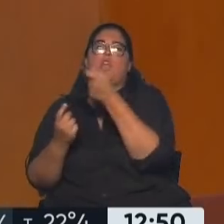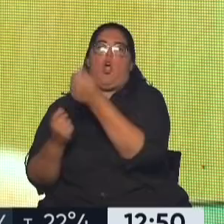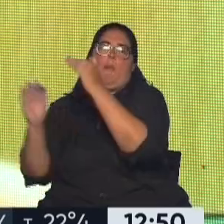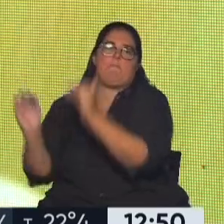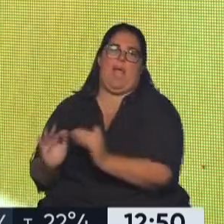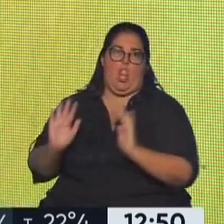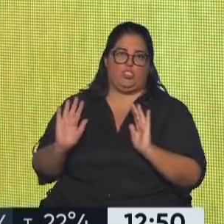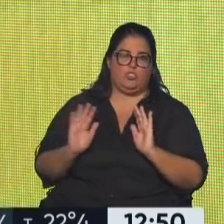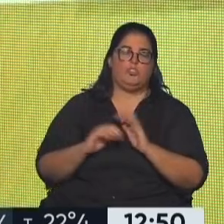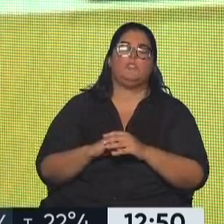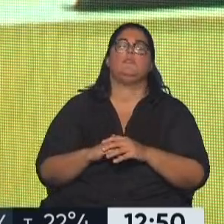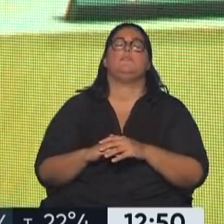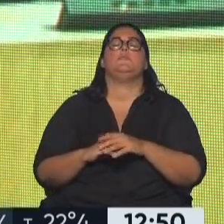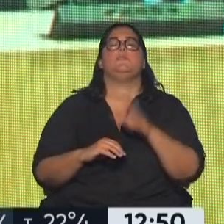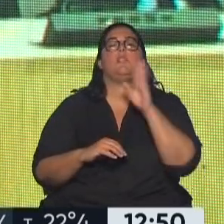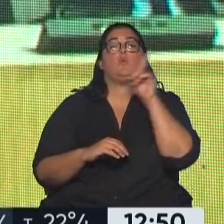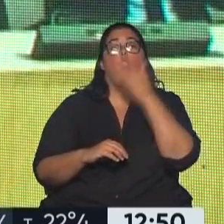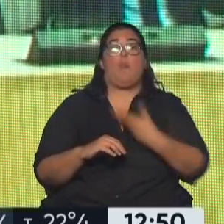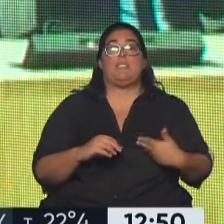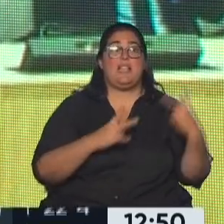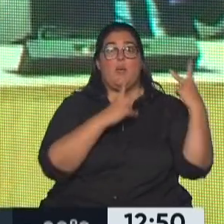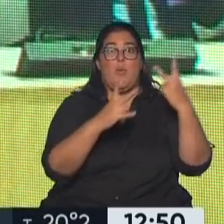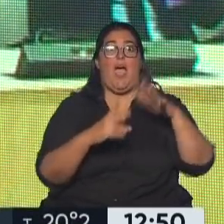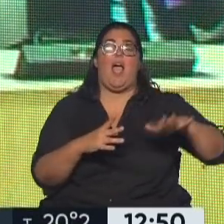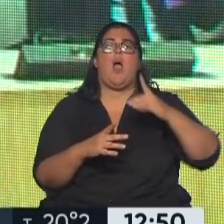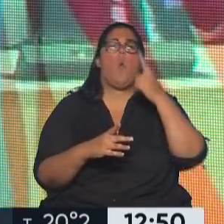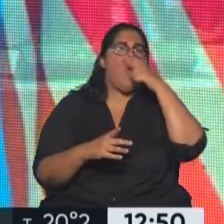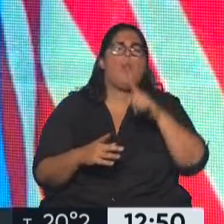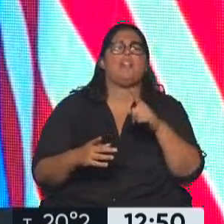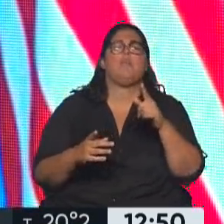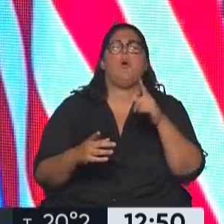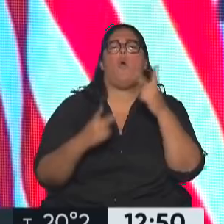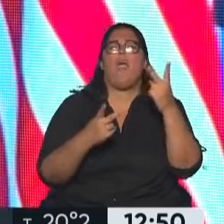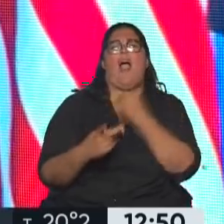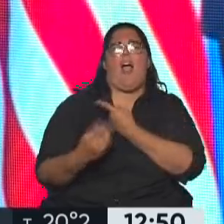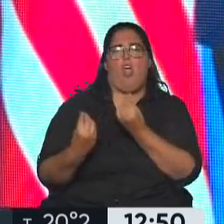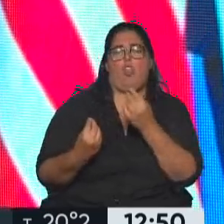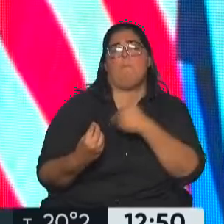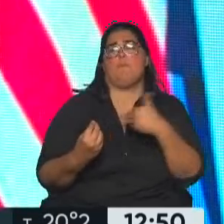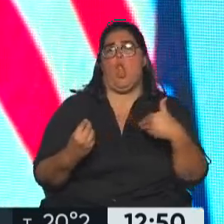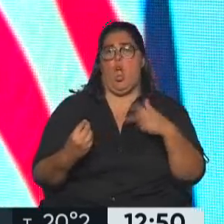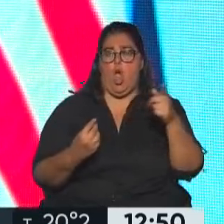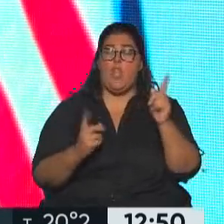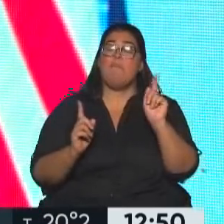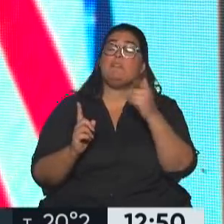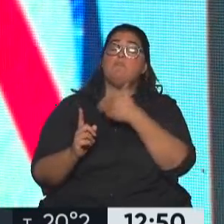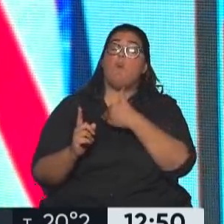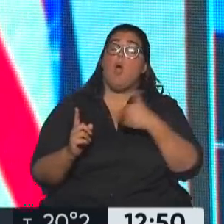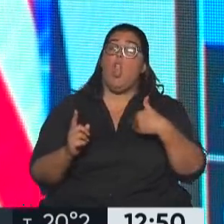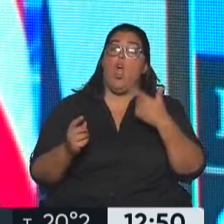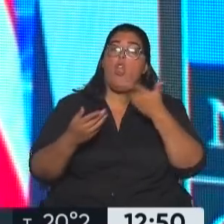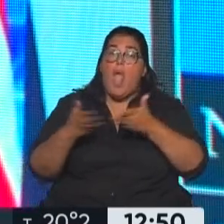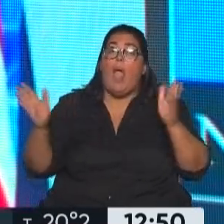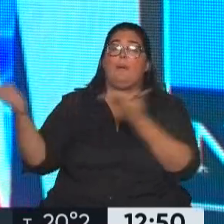El viaje del presidente de los Estados Unidos concluyó en Polonia, decíamos, uno de los países que le ha generado la bienvenida a la mayor cantidad de